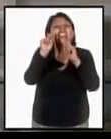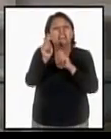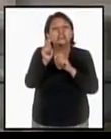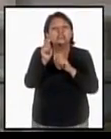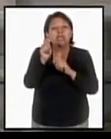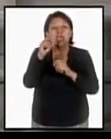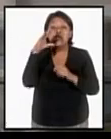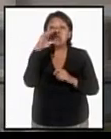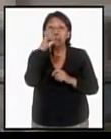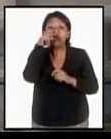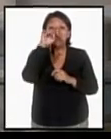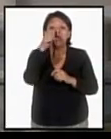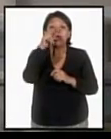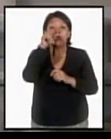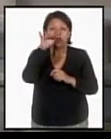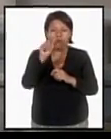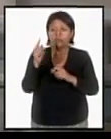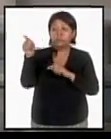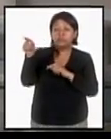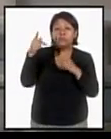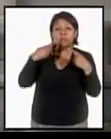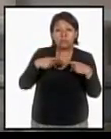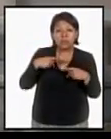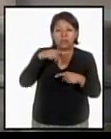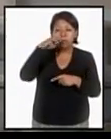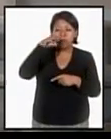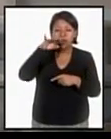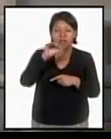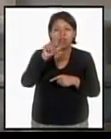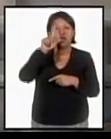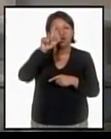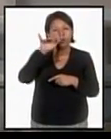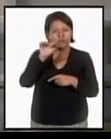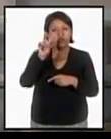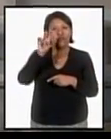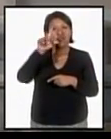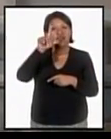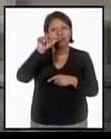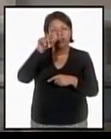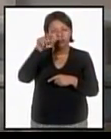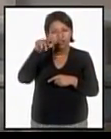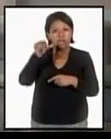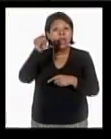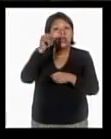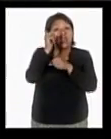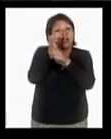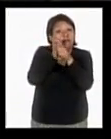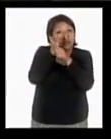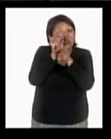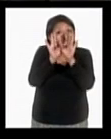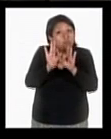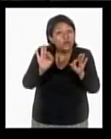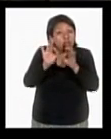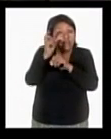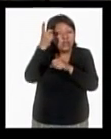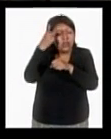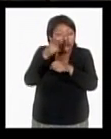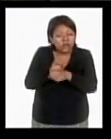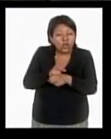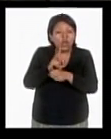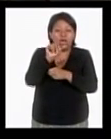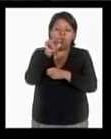María Elisa Velázquez. Ella es investigadora, una investigadora muy importante en la Dirección de